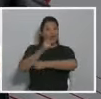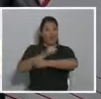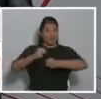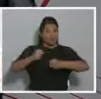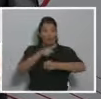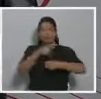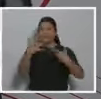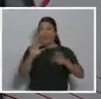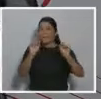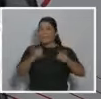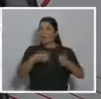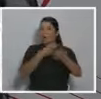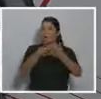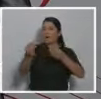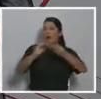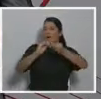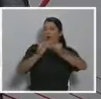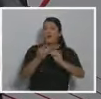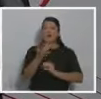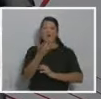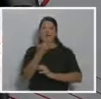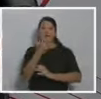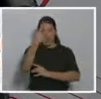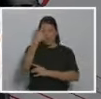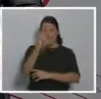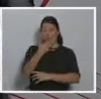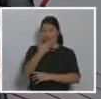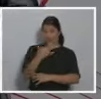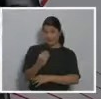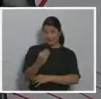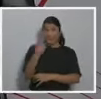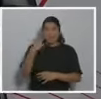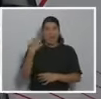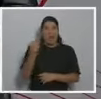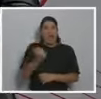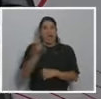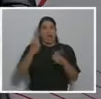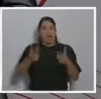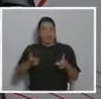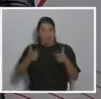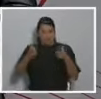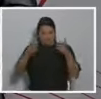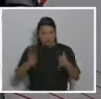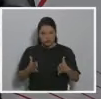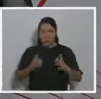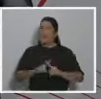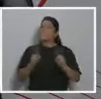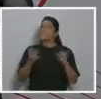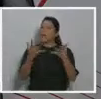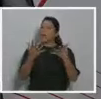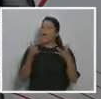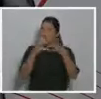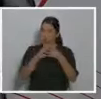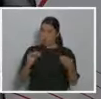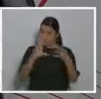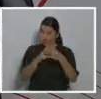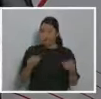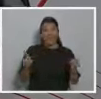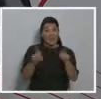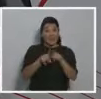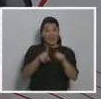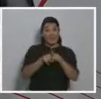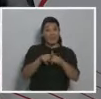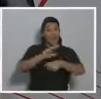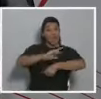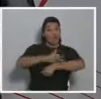su número favorito para ahora en diciembre, ¿por qué no? Hacerse millonario o millonaria. Pero quiero contarles que además el gordo navideño